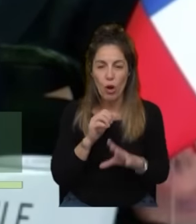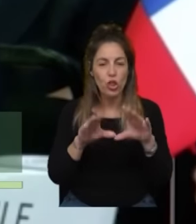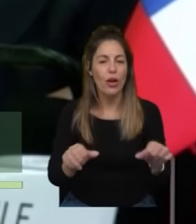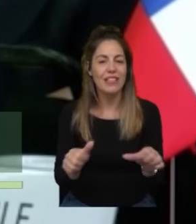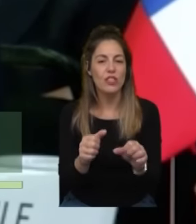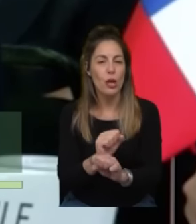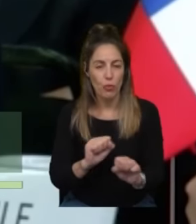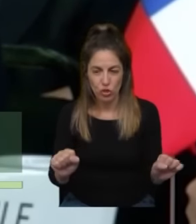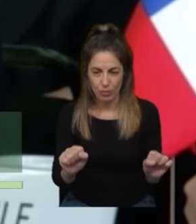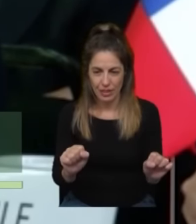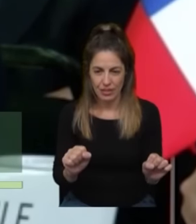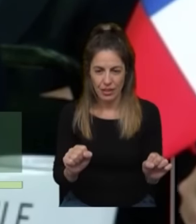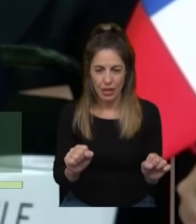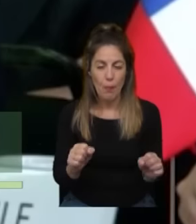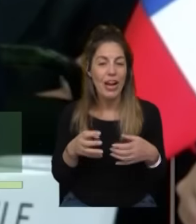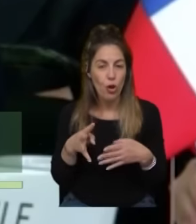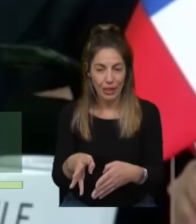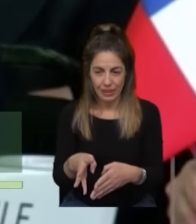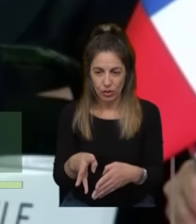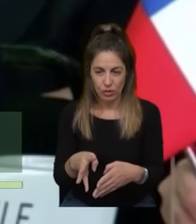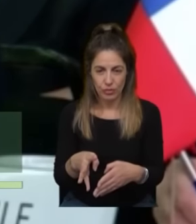acciones posibles para combatirlo.